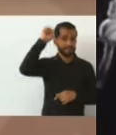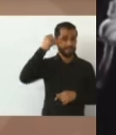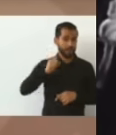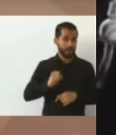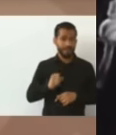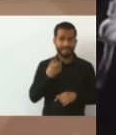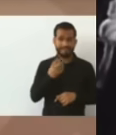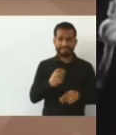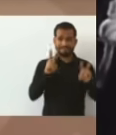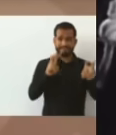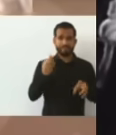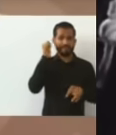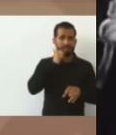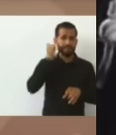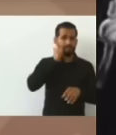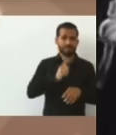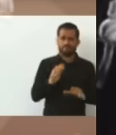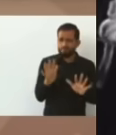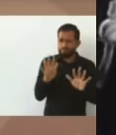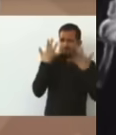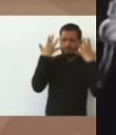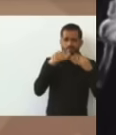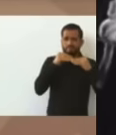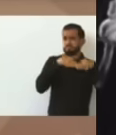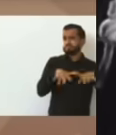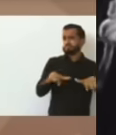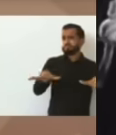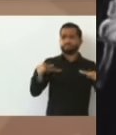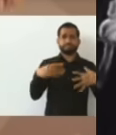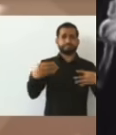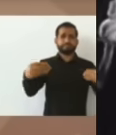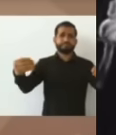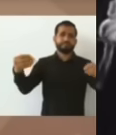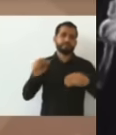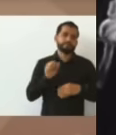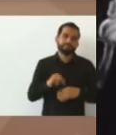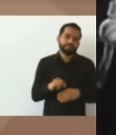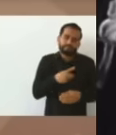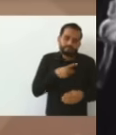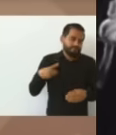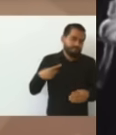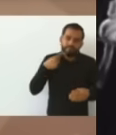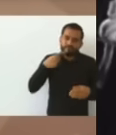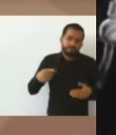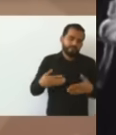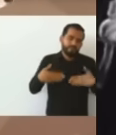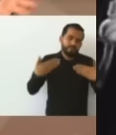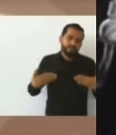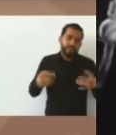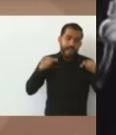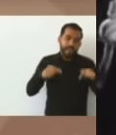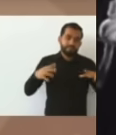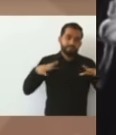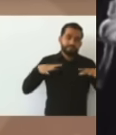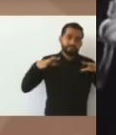sobresalte. Demasiado. Hay que admitir, aquí nació, de aquí se